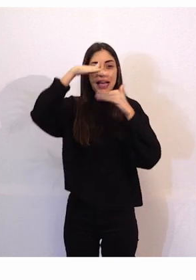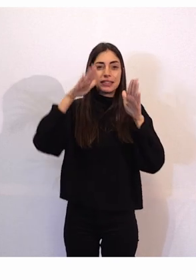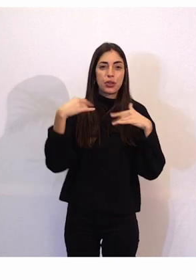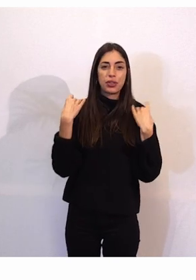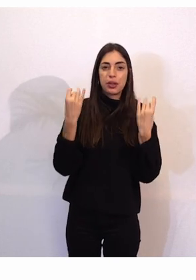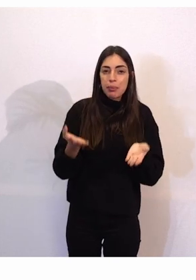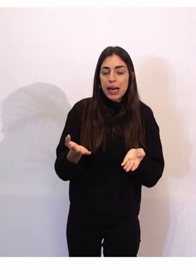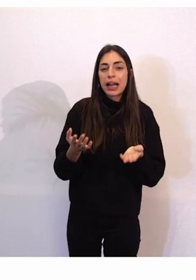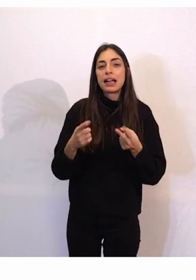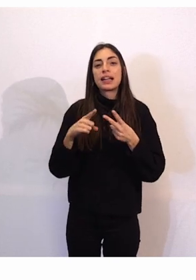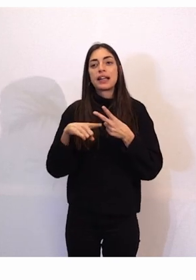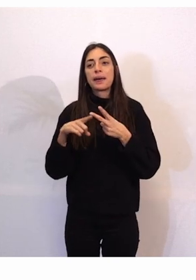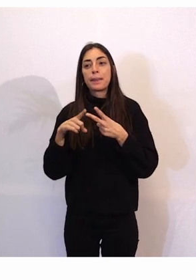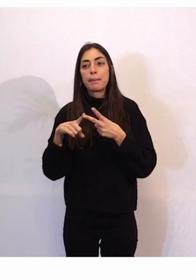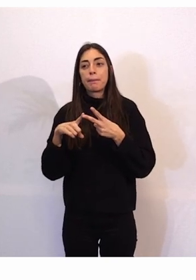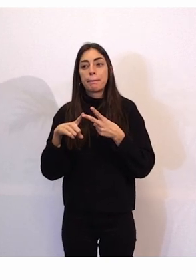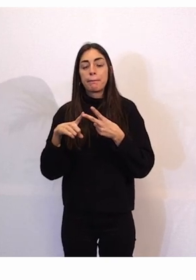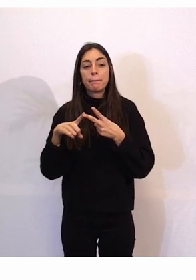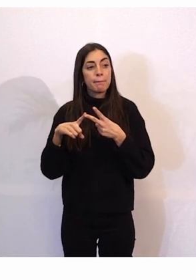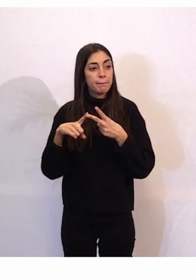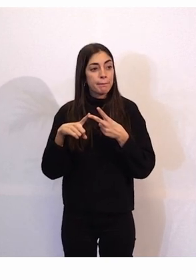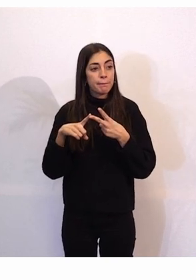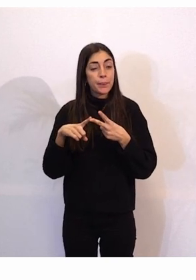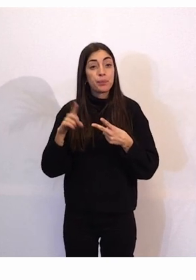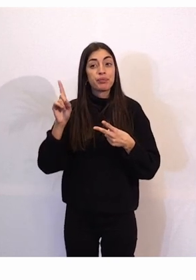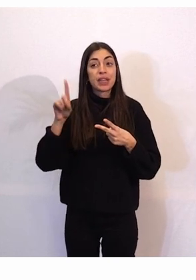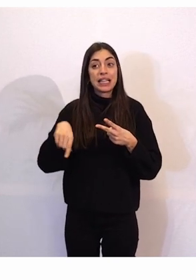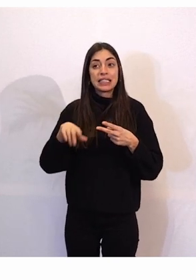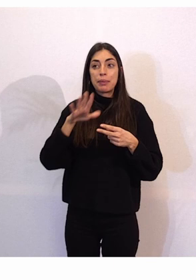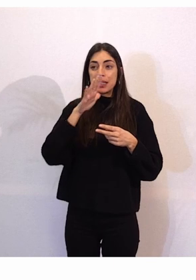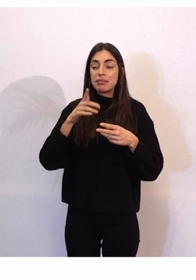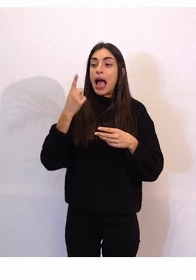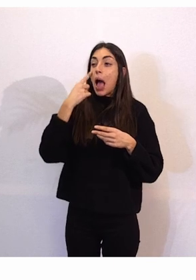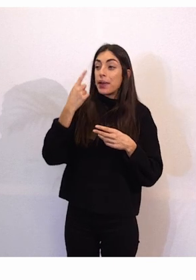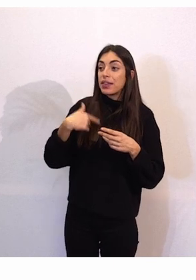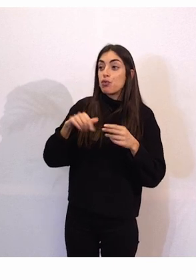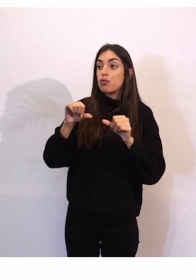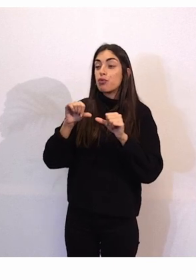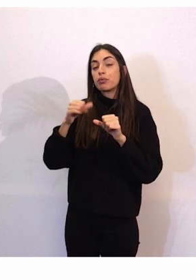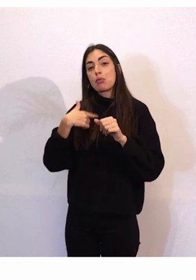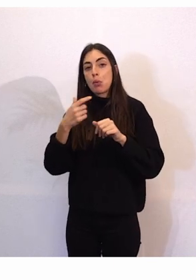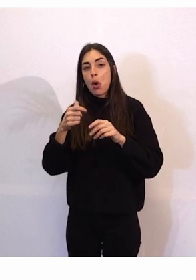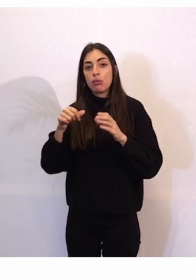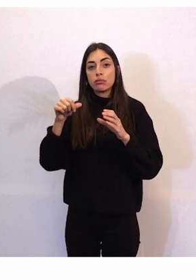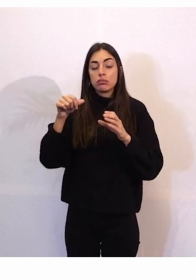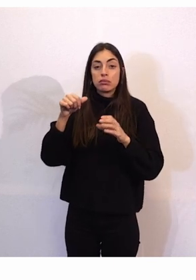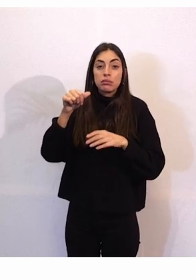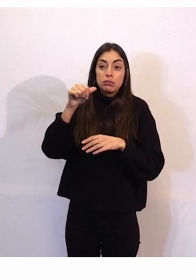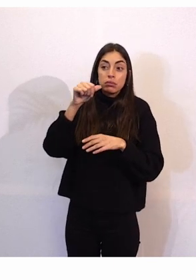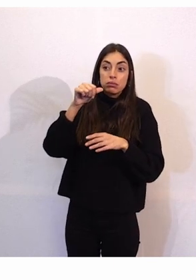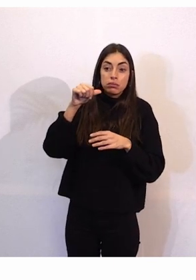llevar. Ahí ya es donde hay que empezar. Fíjate, en la manera de dar el biberón. Yo a Elena le